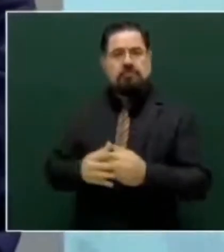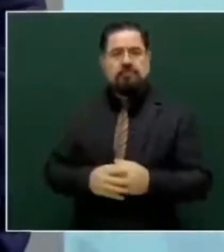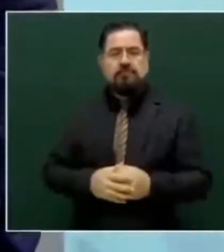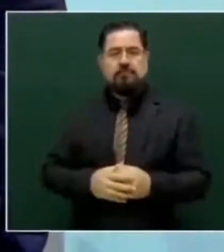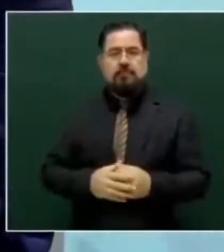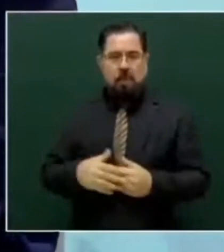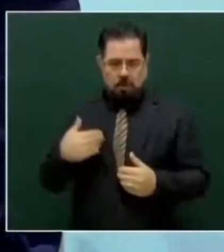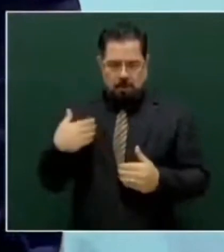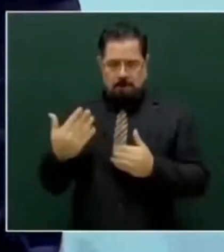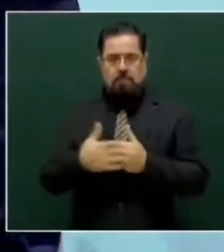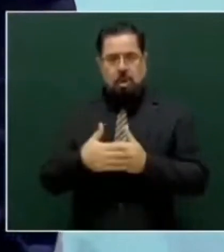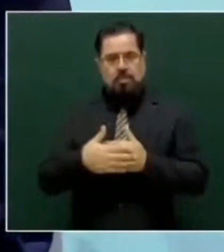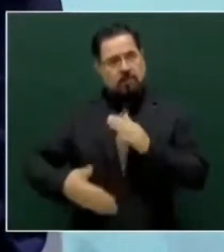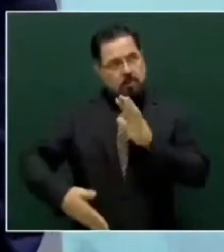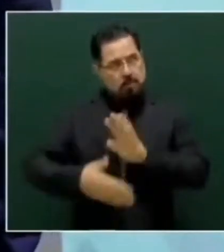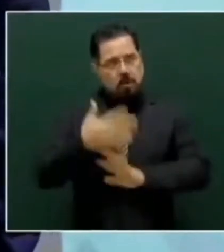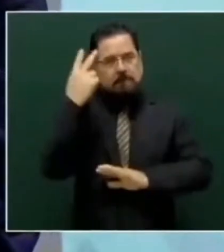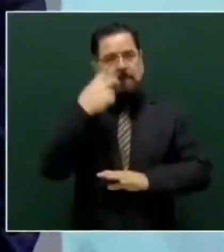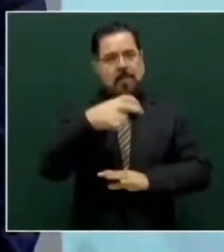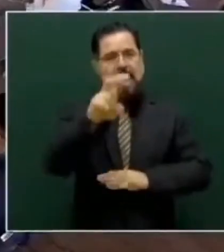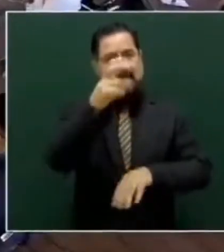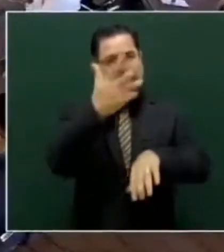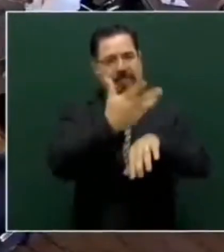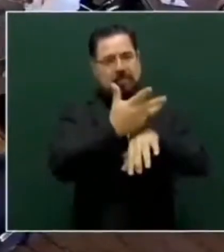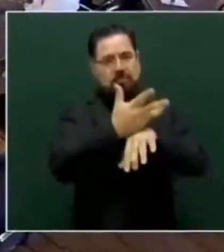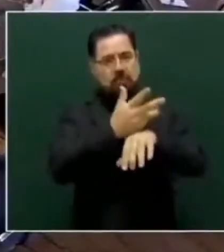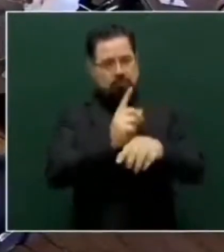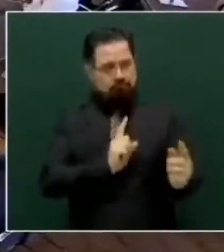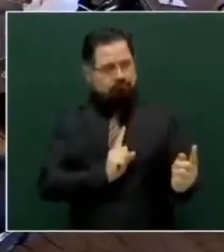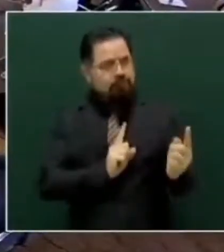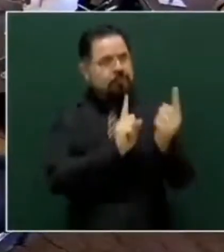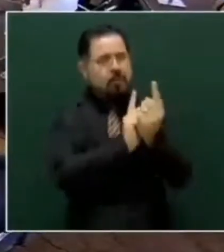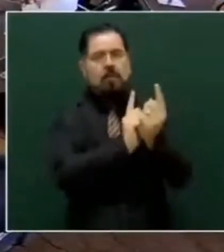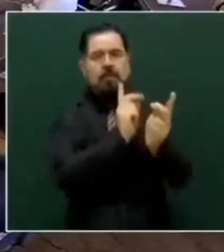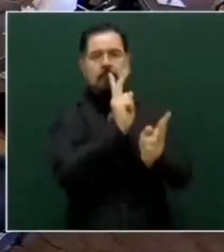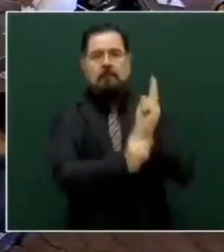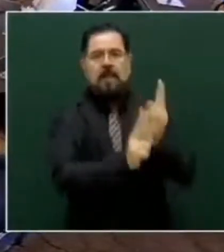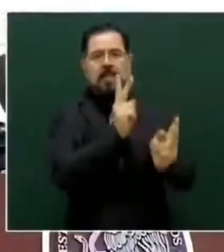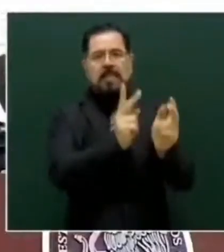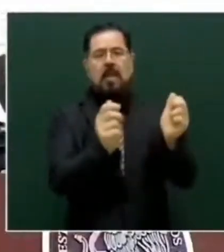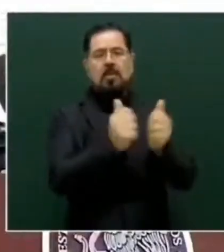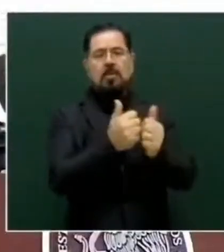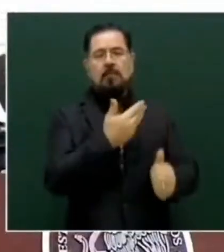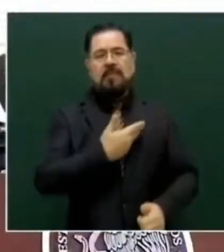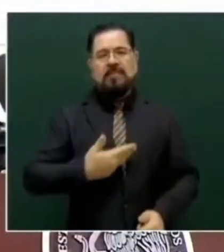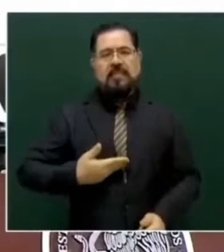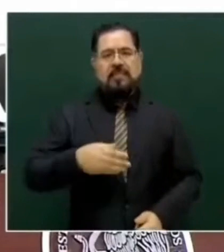Unidos, voy a tratar el tema con el presidente Biden.